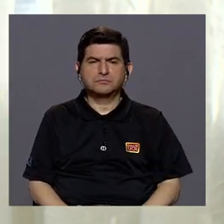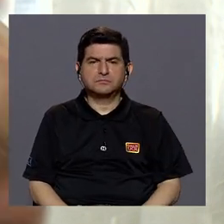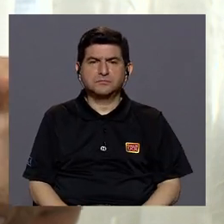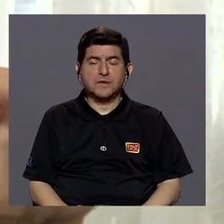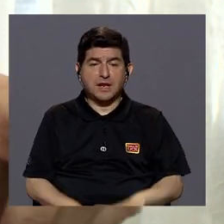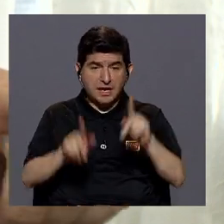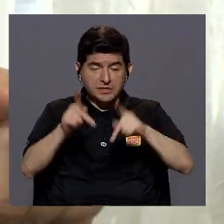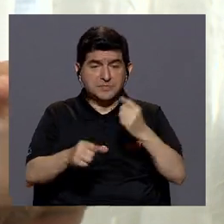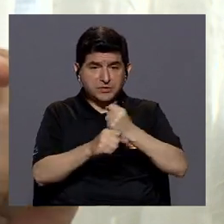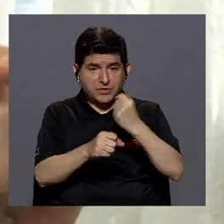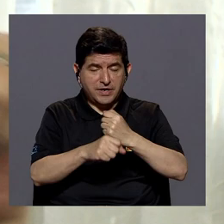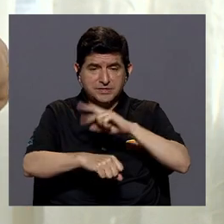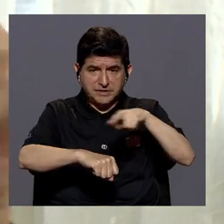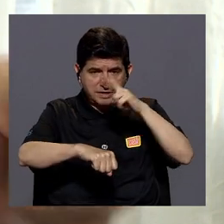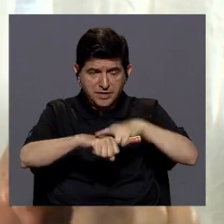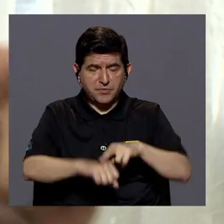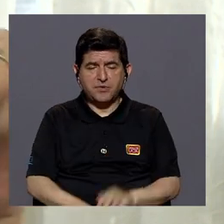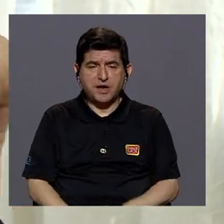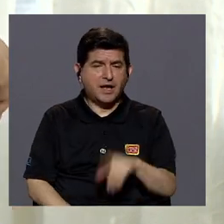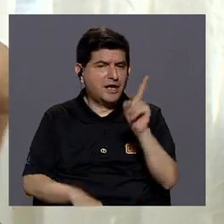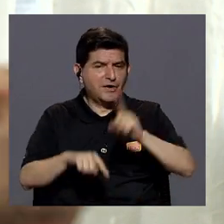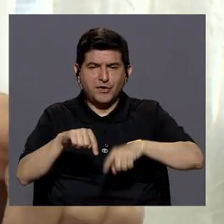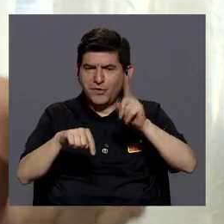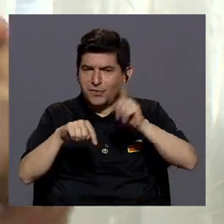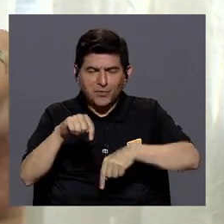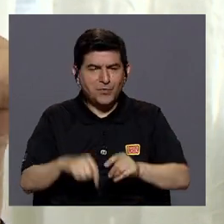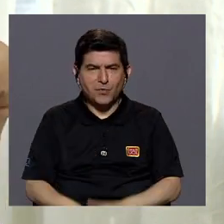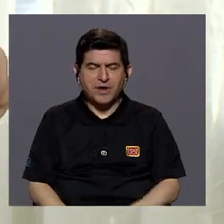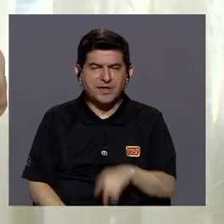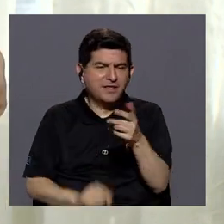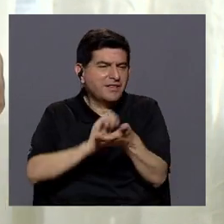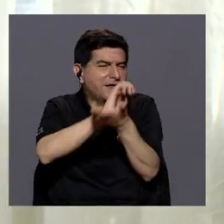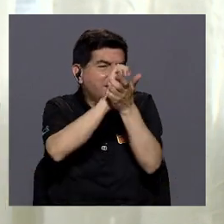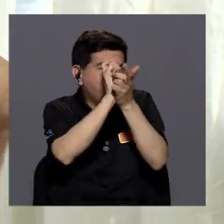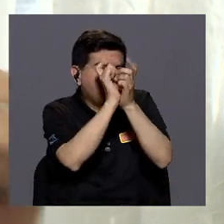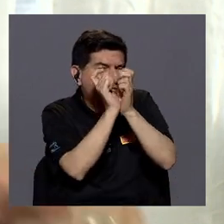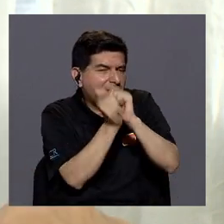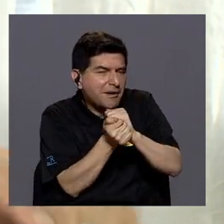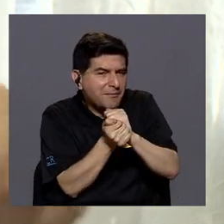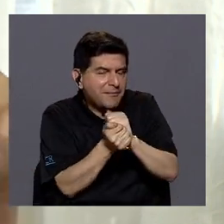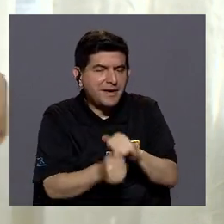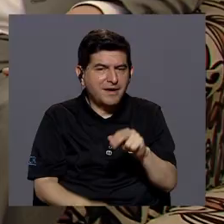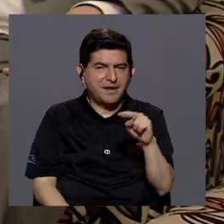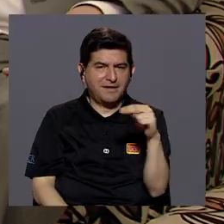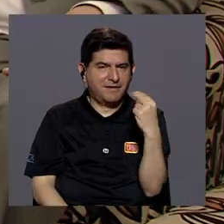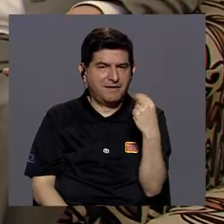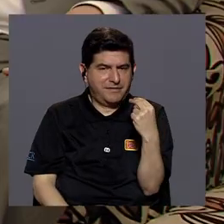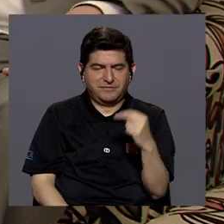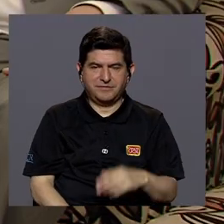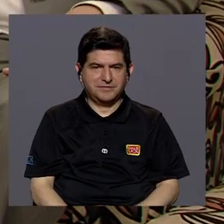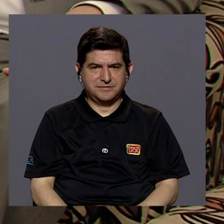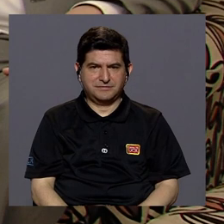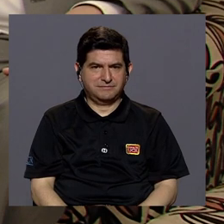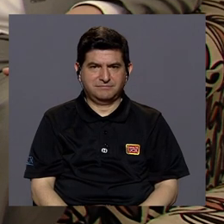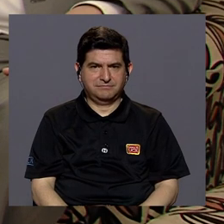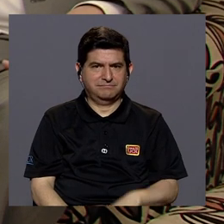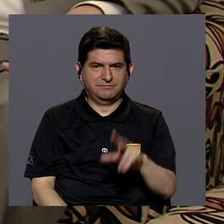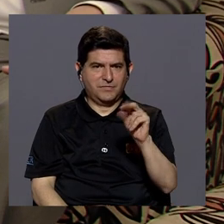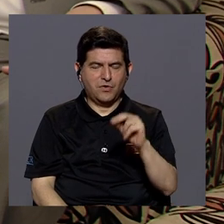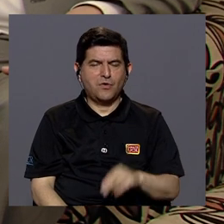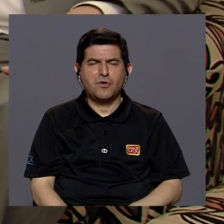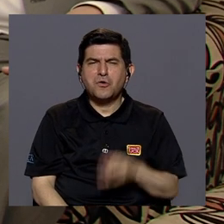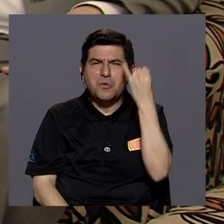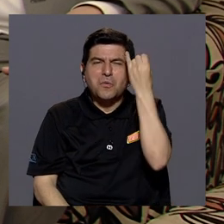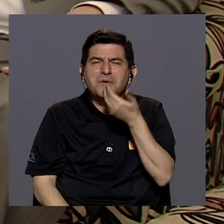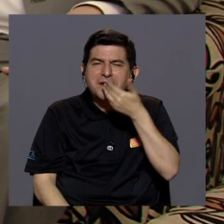muchachos incapaces de darle un vuelco a una noticia con mala intención. Bueno,